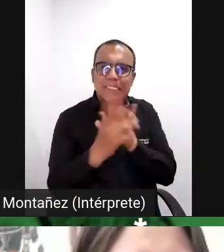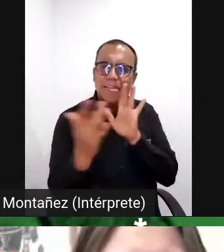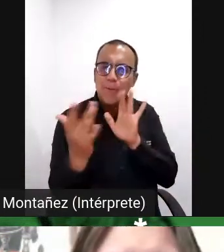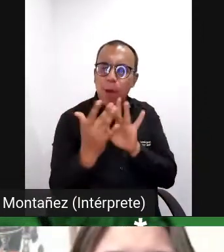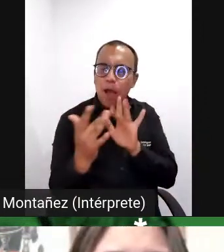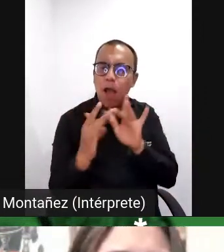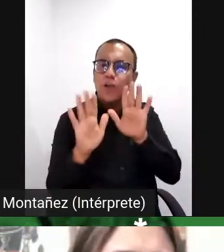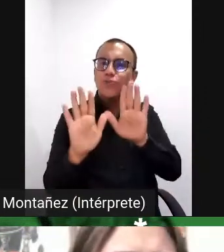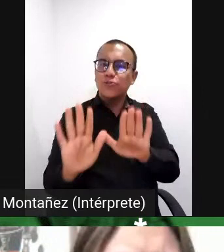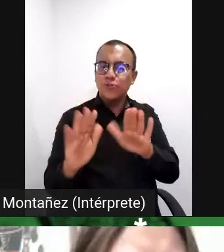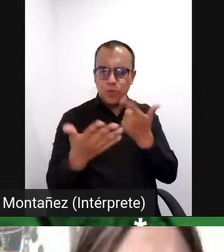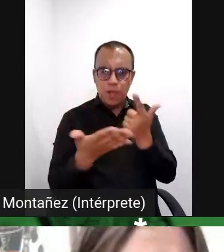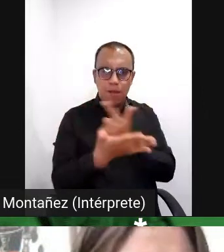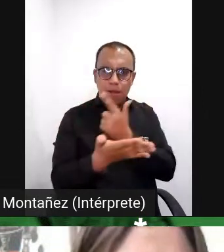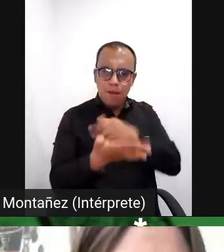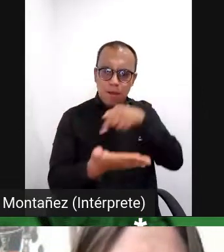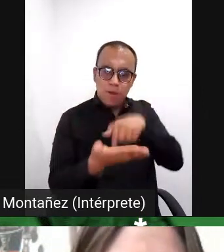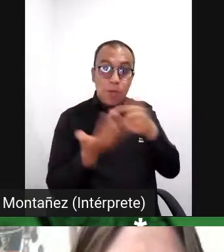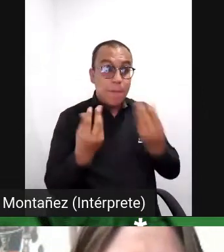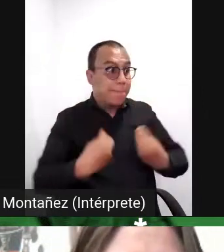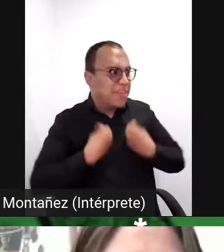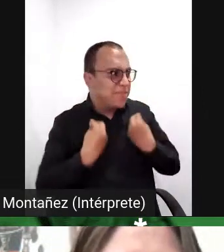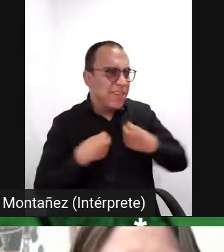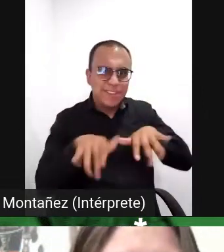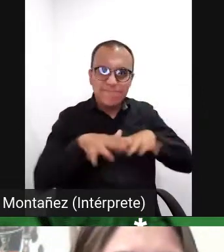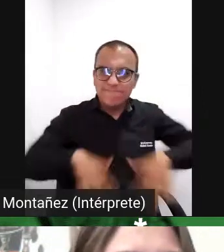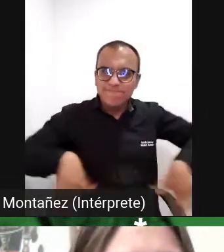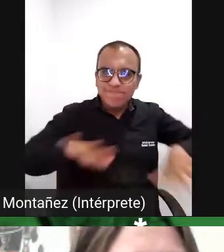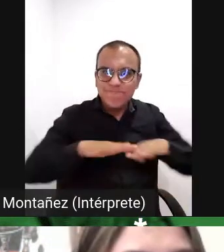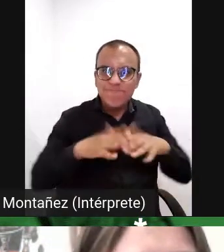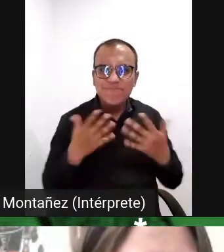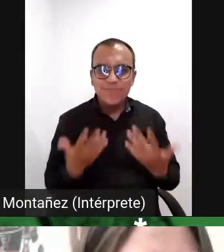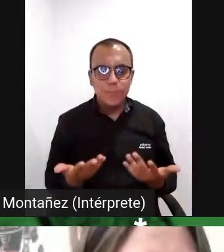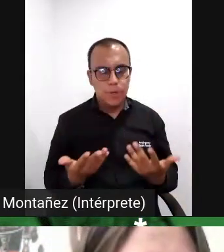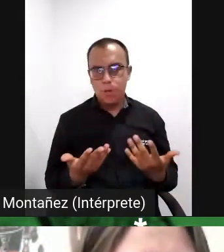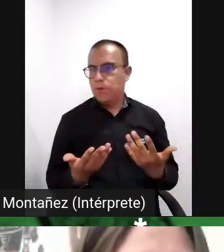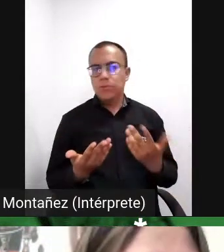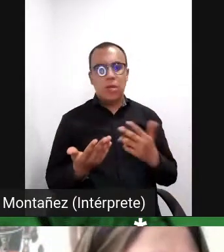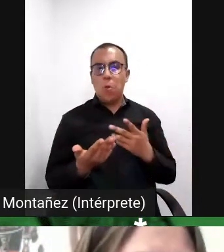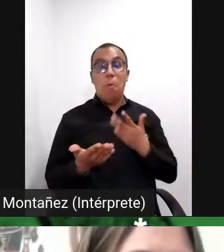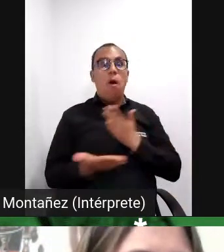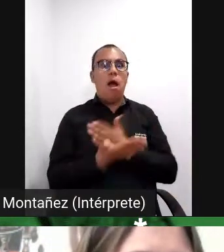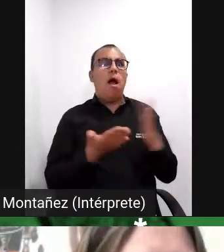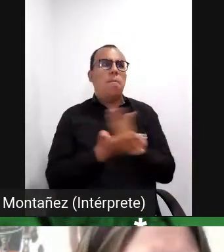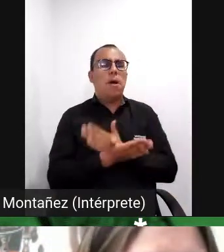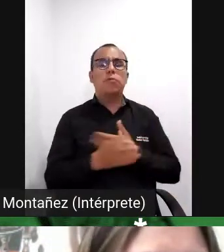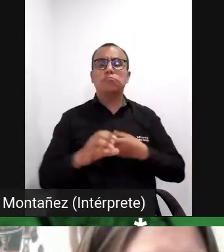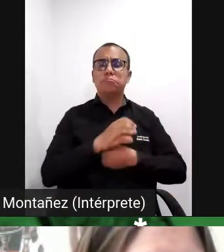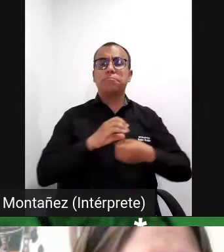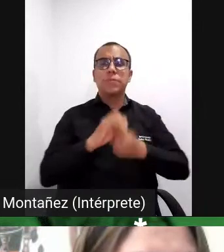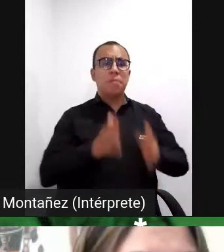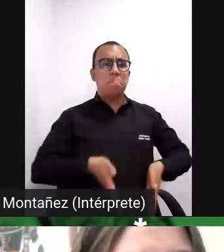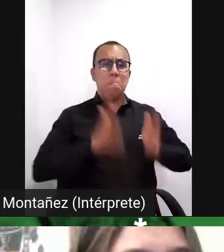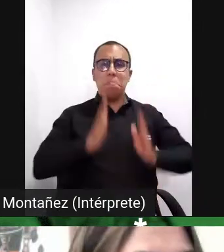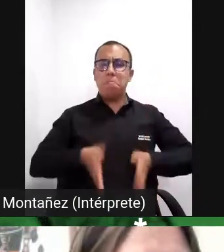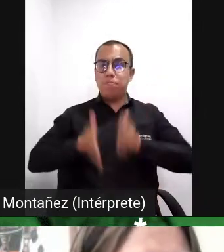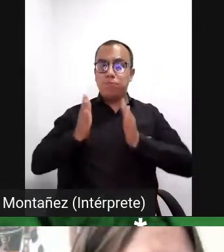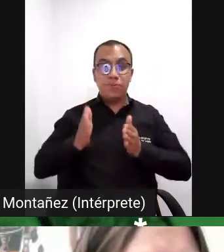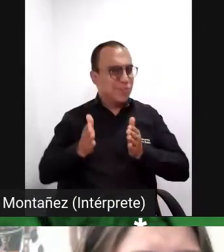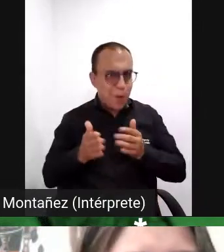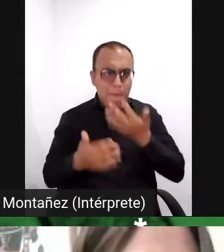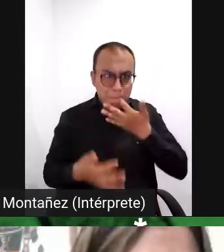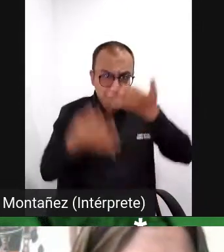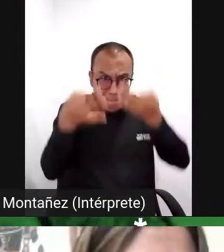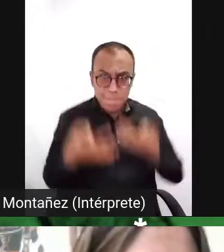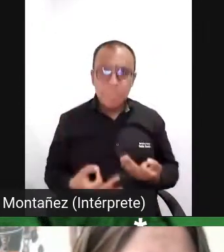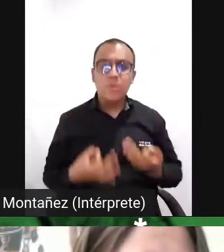más a este entorno en el que vivimos, que no vivimos apartados en una ciudad llena de edificios, sino que realmente vivimos en un entorno